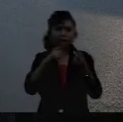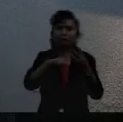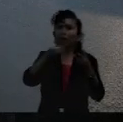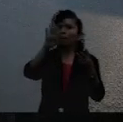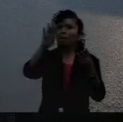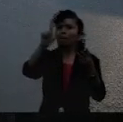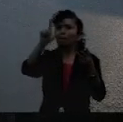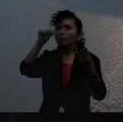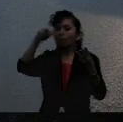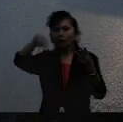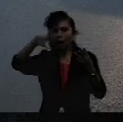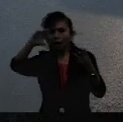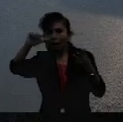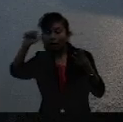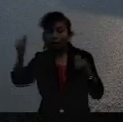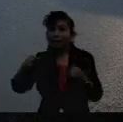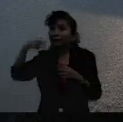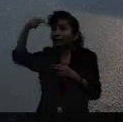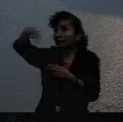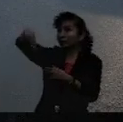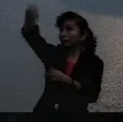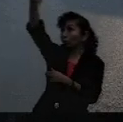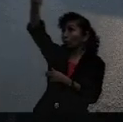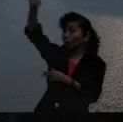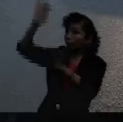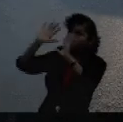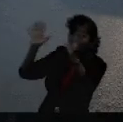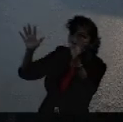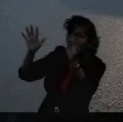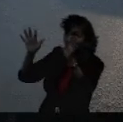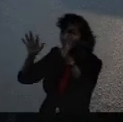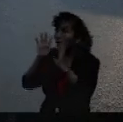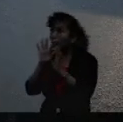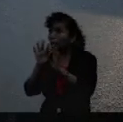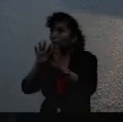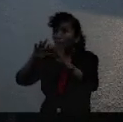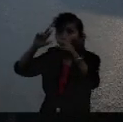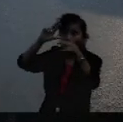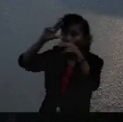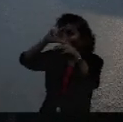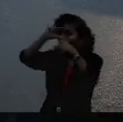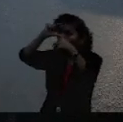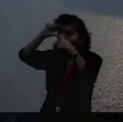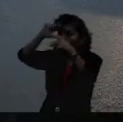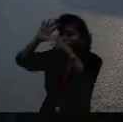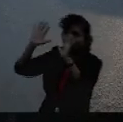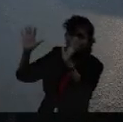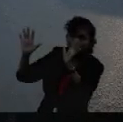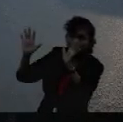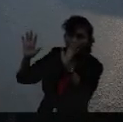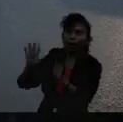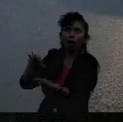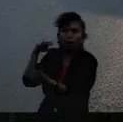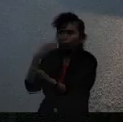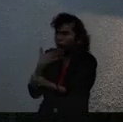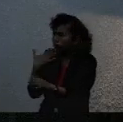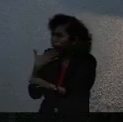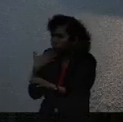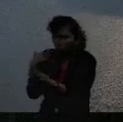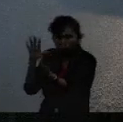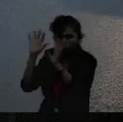zona norte y hasta que no estuvimos que con agua nos dijo sí pueden ir a a